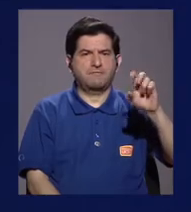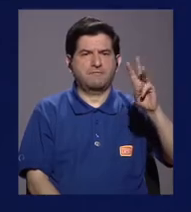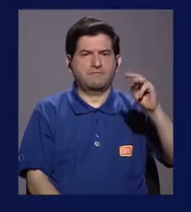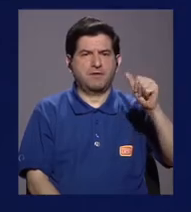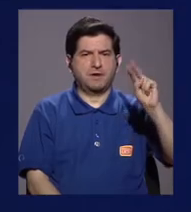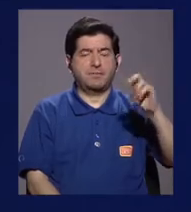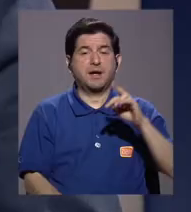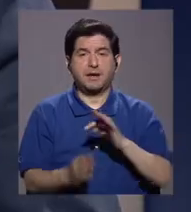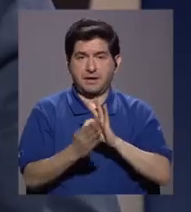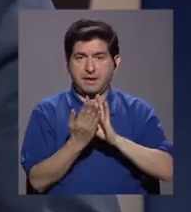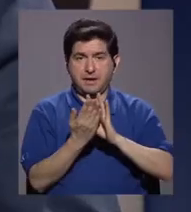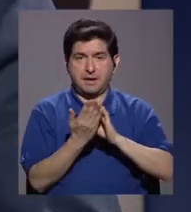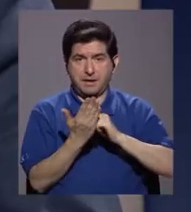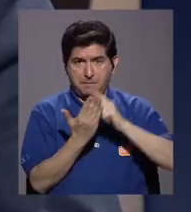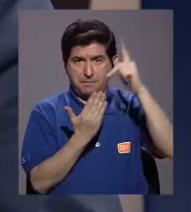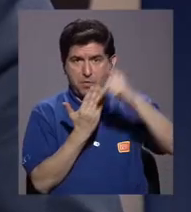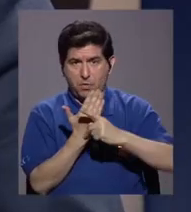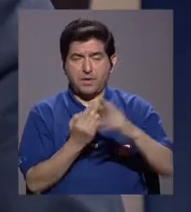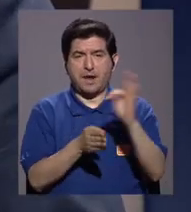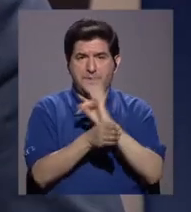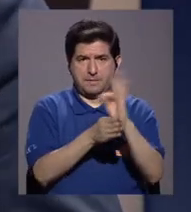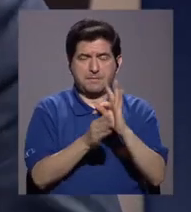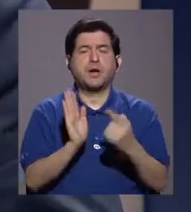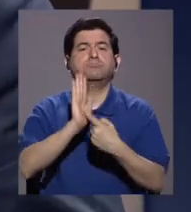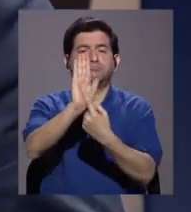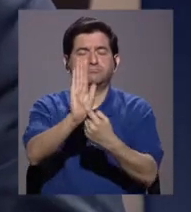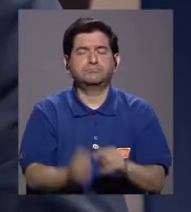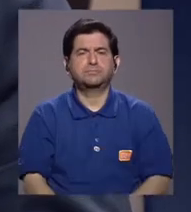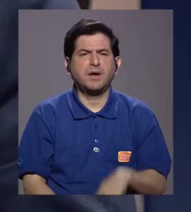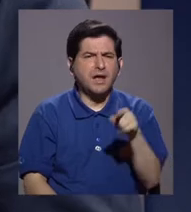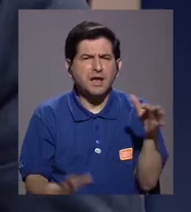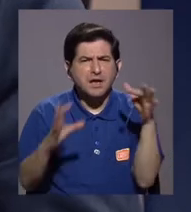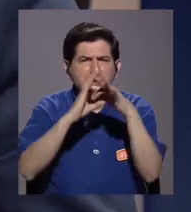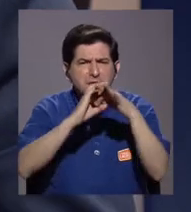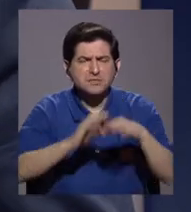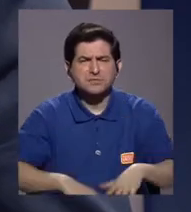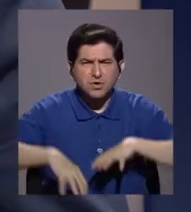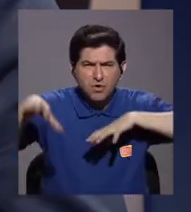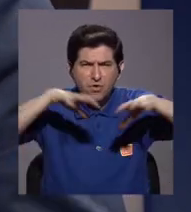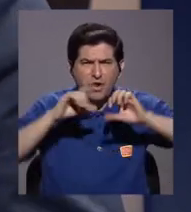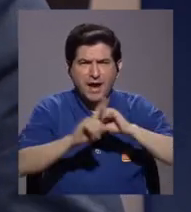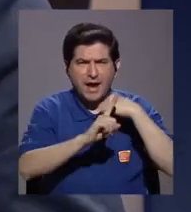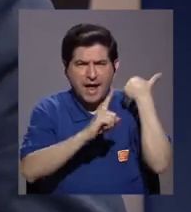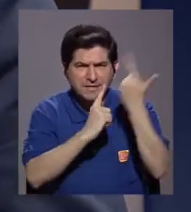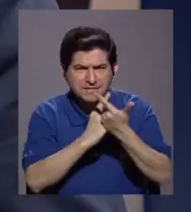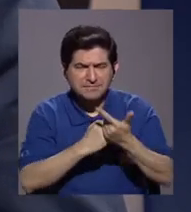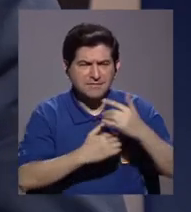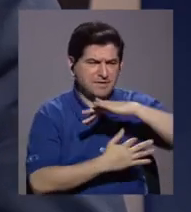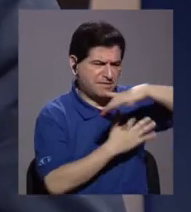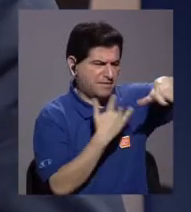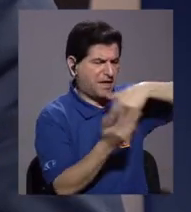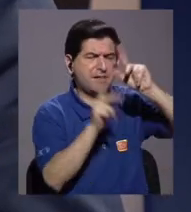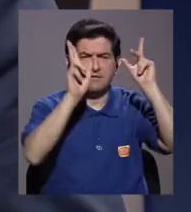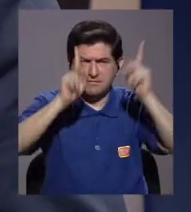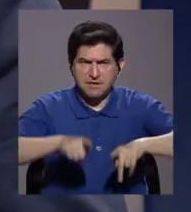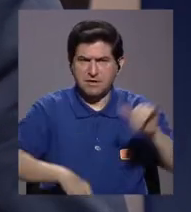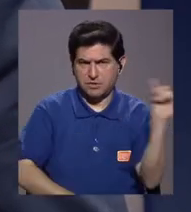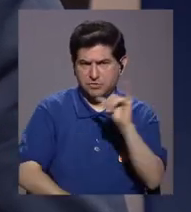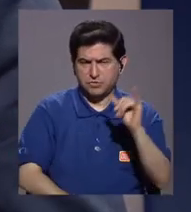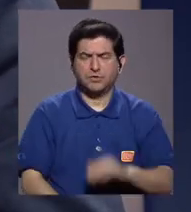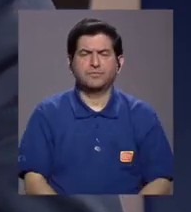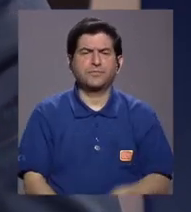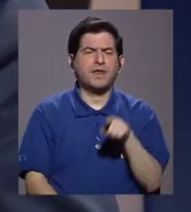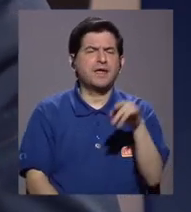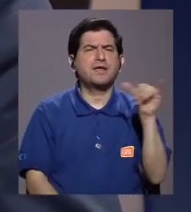investigación que estamos haciendo si eso es muy interesante porque eso eso tiene que ver un poco con dinámica social las interacciones de personas también